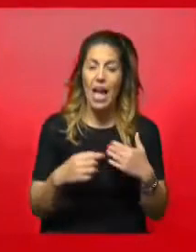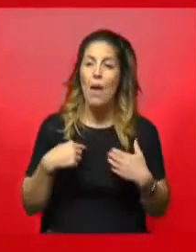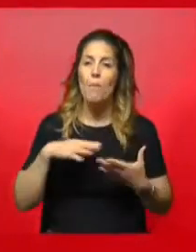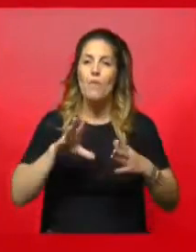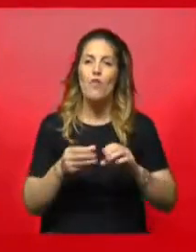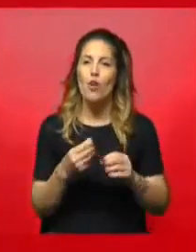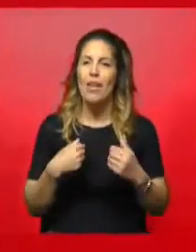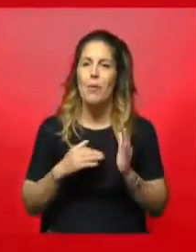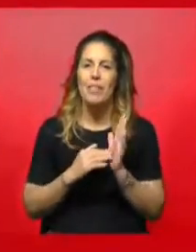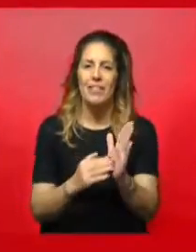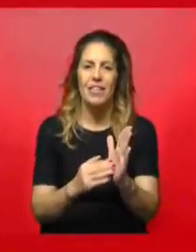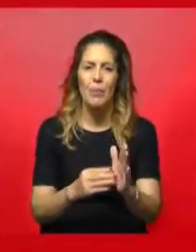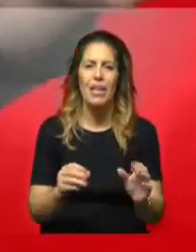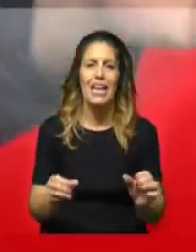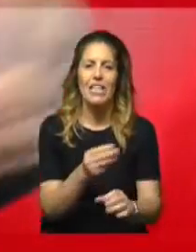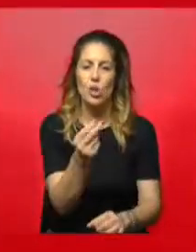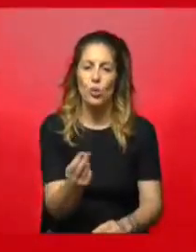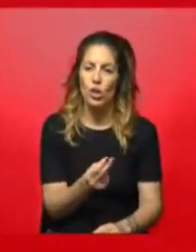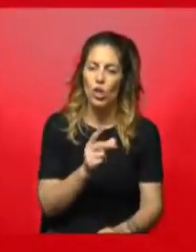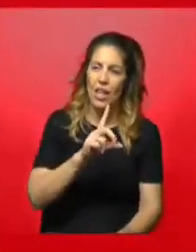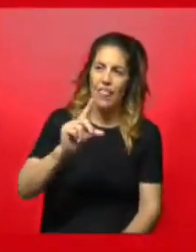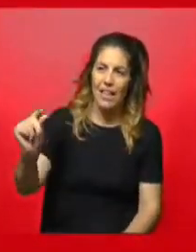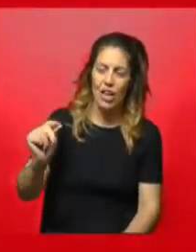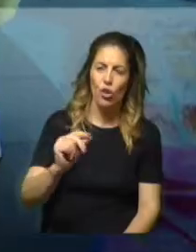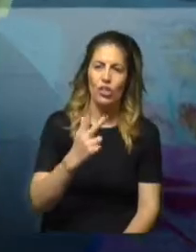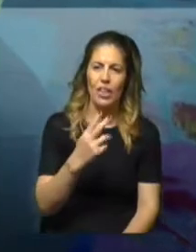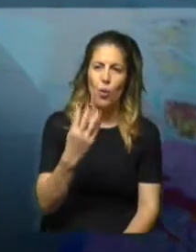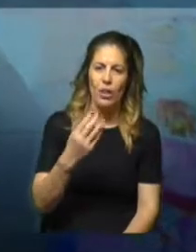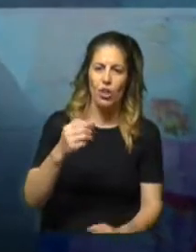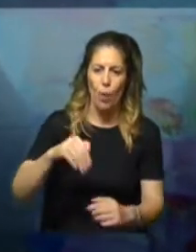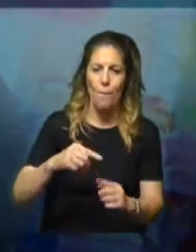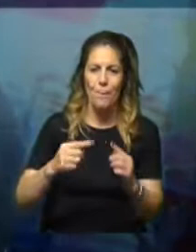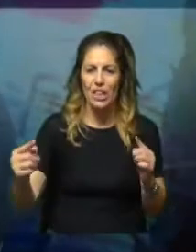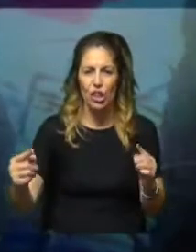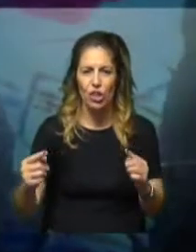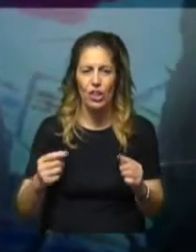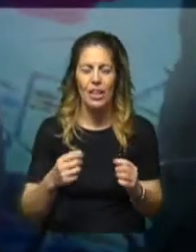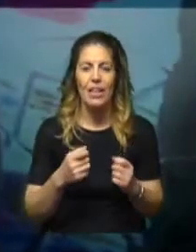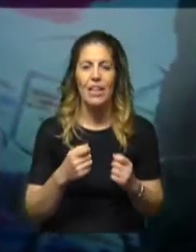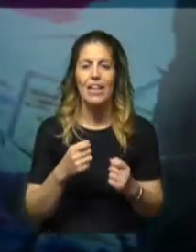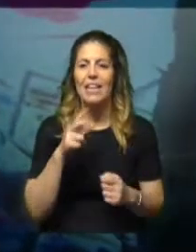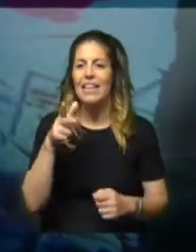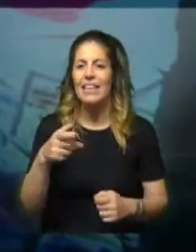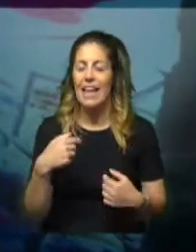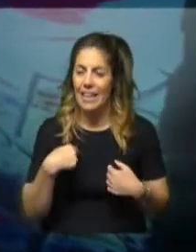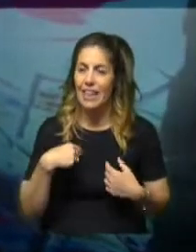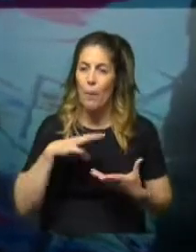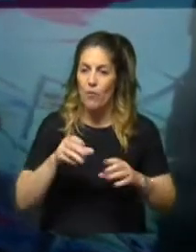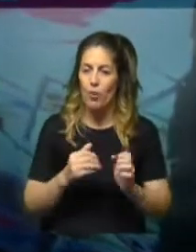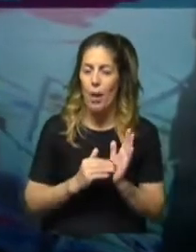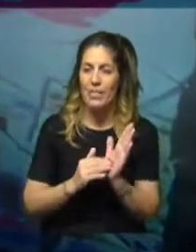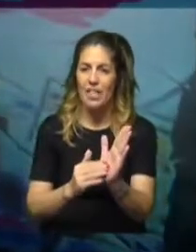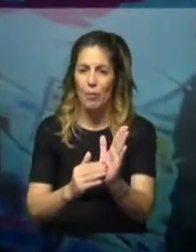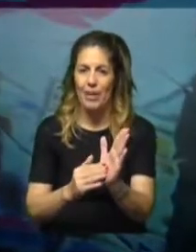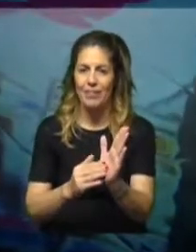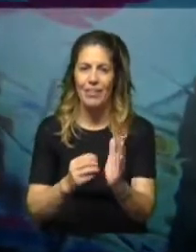una cara tan particular que hice un dibujo a distancia tres cuatro metros entonces le dije mira este Esta es mi manera de presentarme yo soy